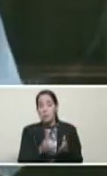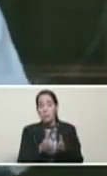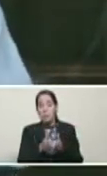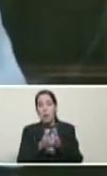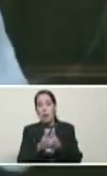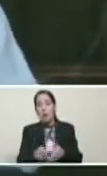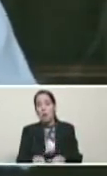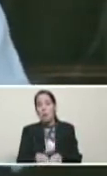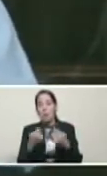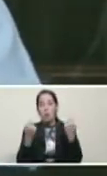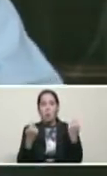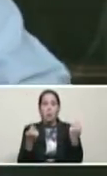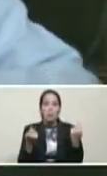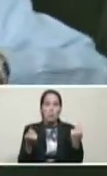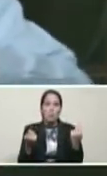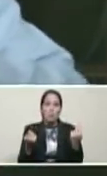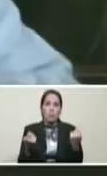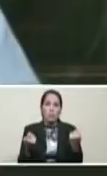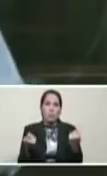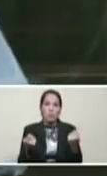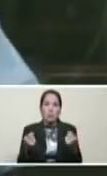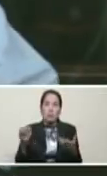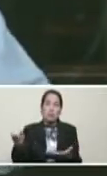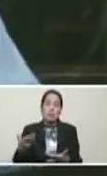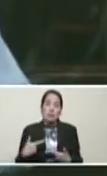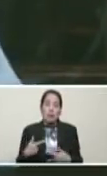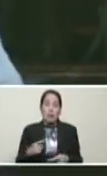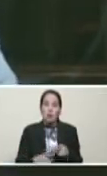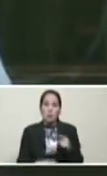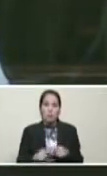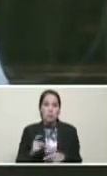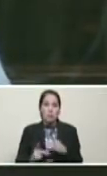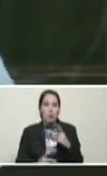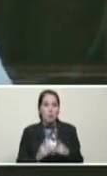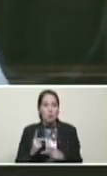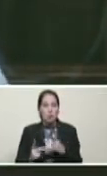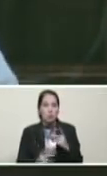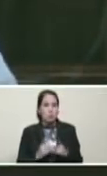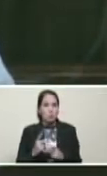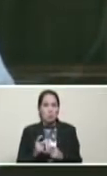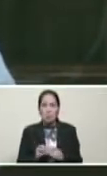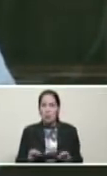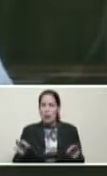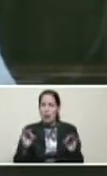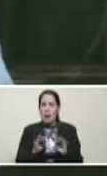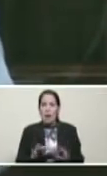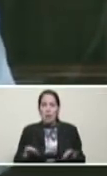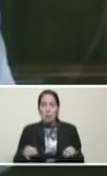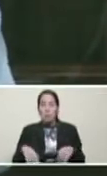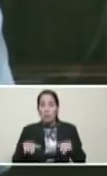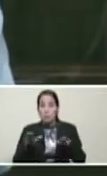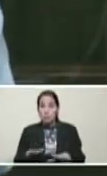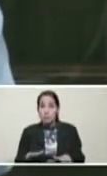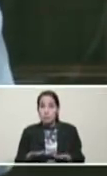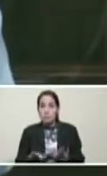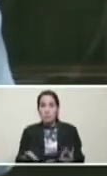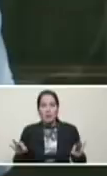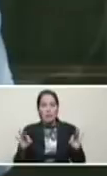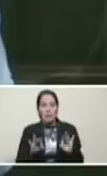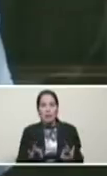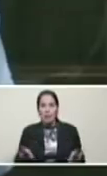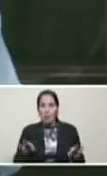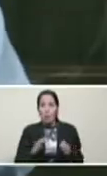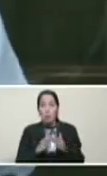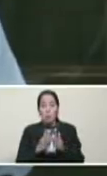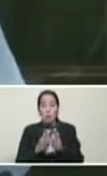que traen insumos para la producción pero nada nos va a poder detener nada yo digo que cada vez que nos sabotea en un